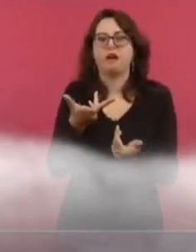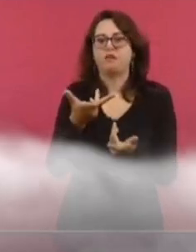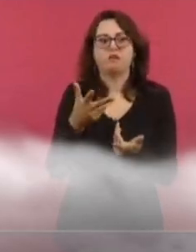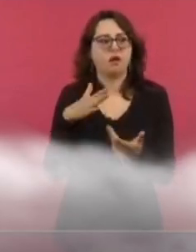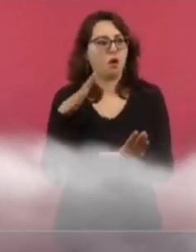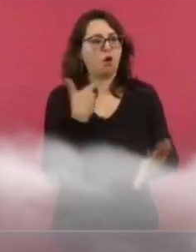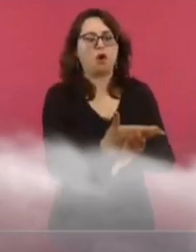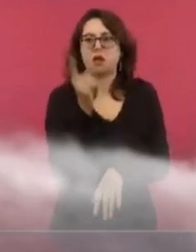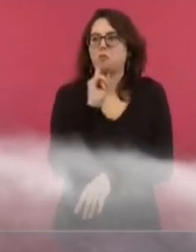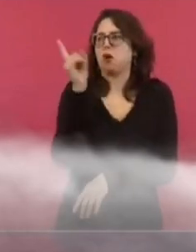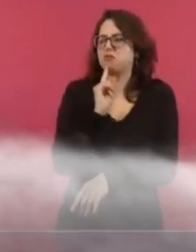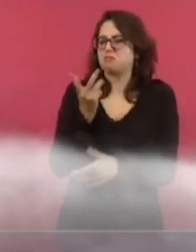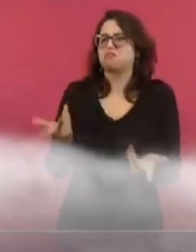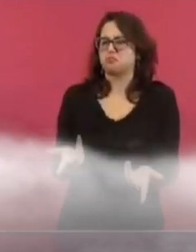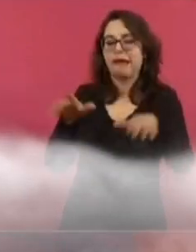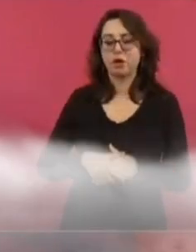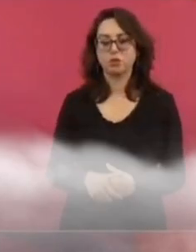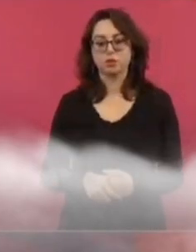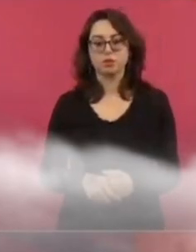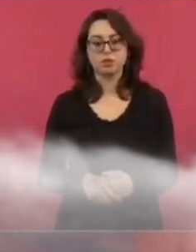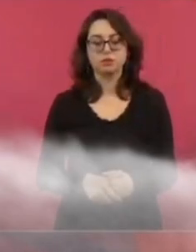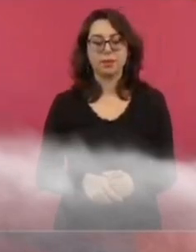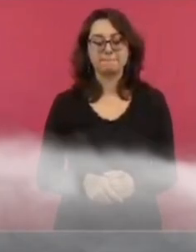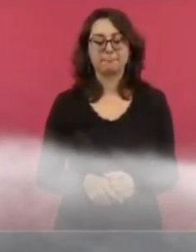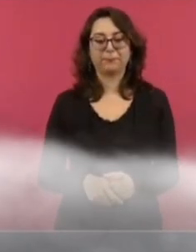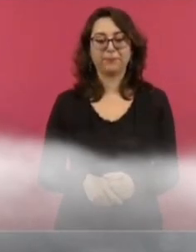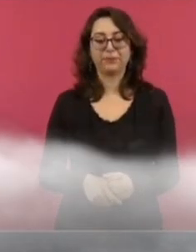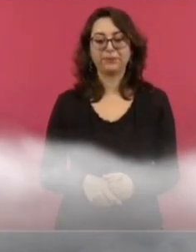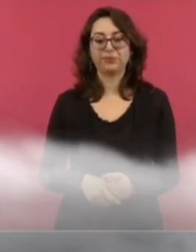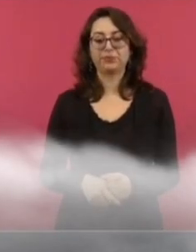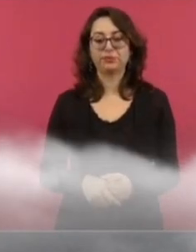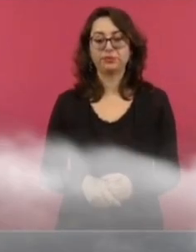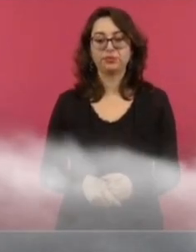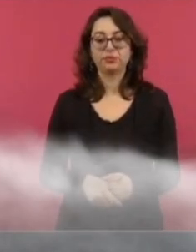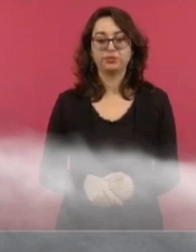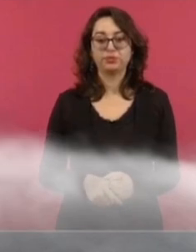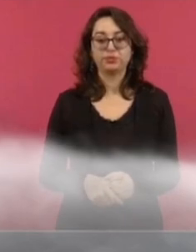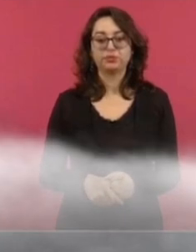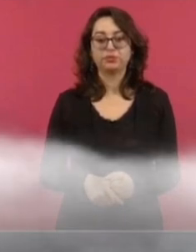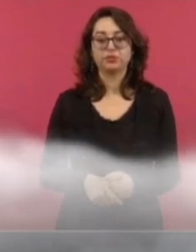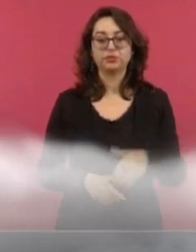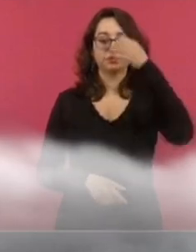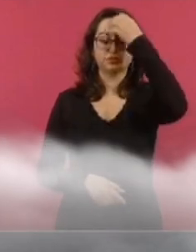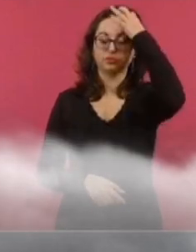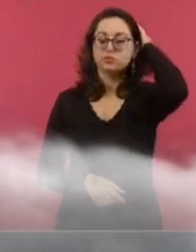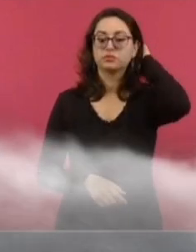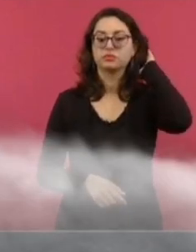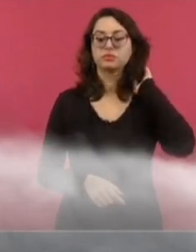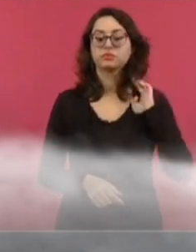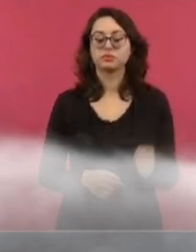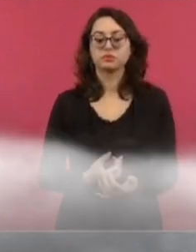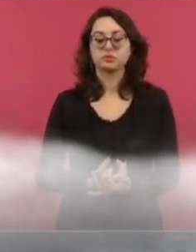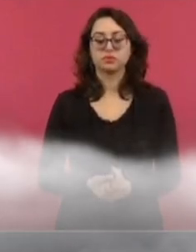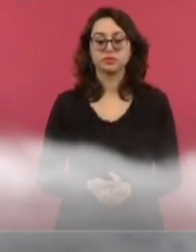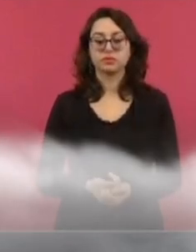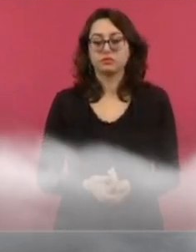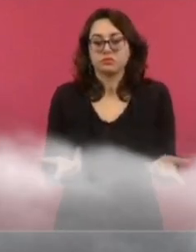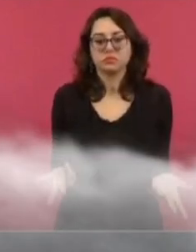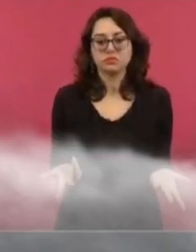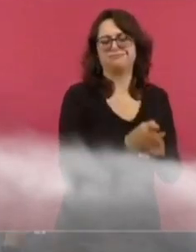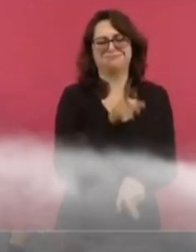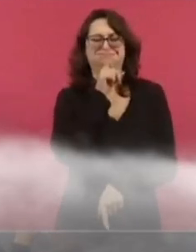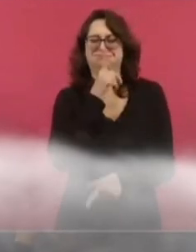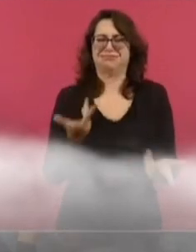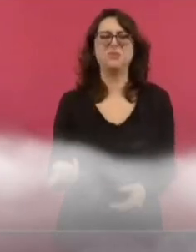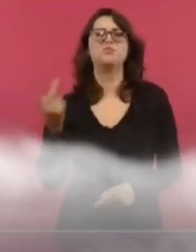sus derechos como mujer. Sustenta en sus méritos, sino en la decisión de un grupo de hombres. Eso es lo que argumentó. Sí, pero eso aplica para hombres y